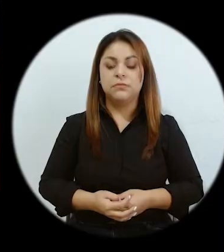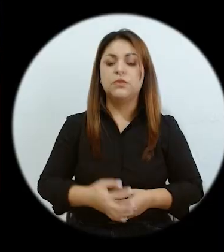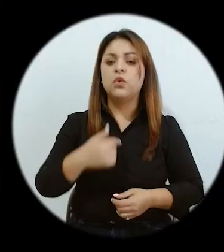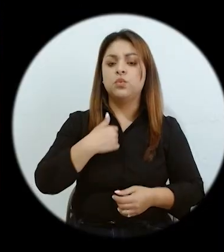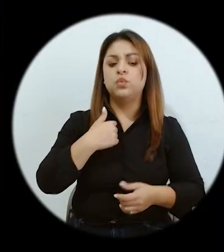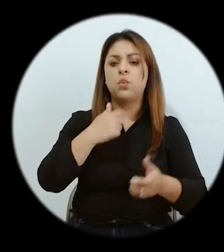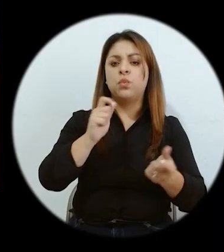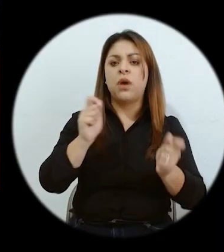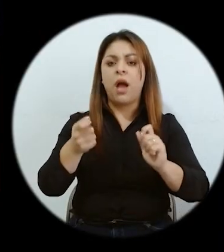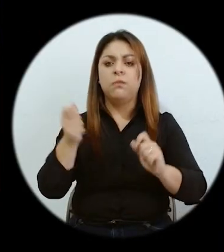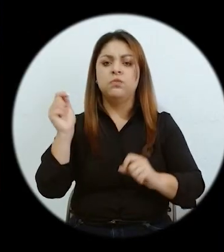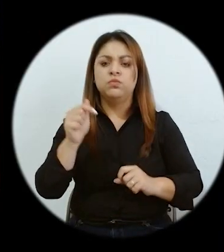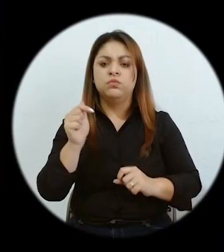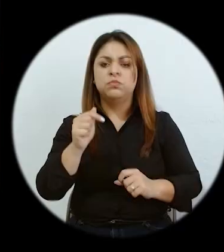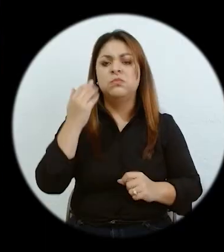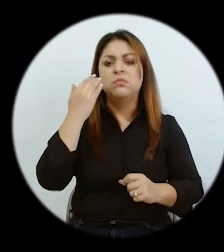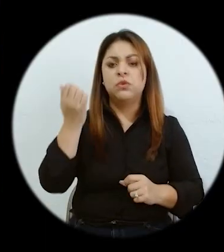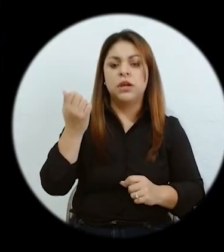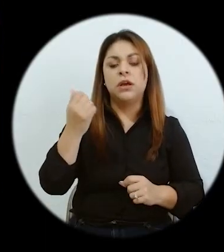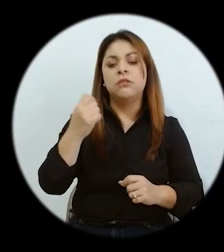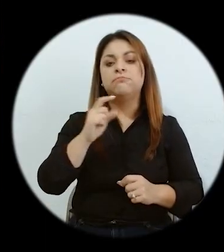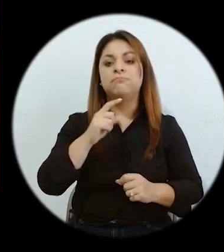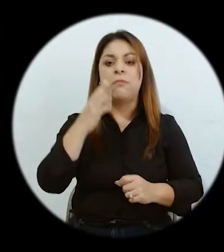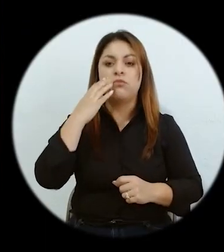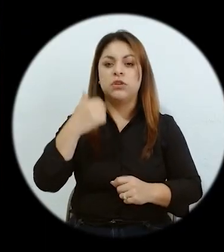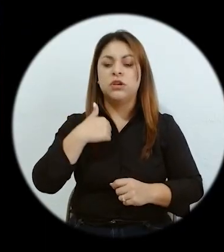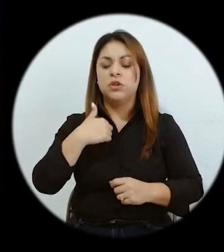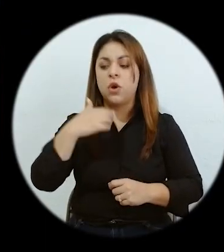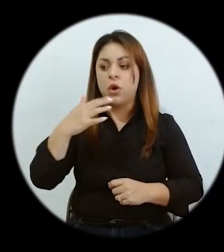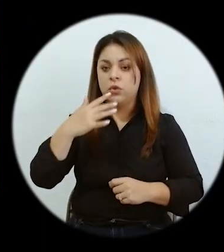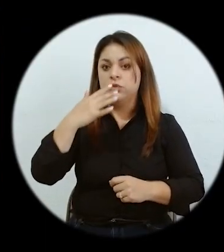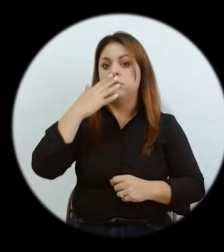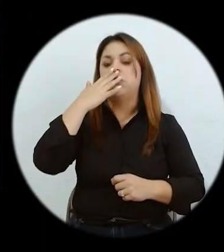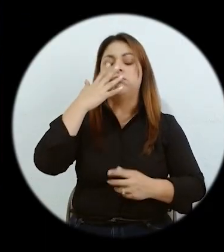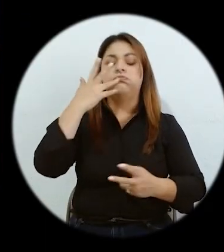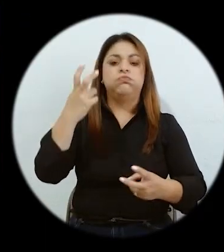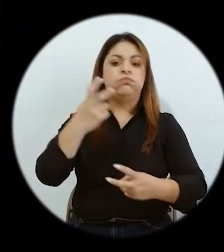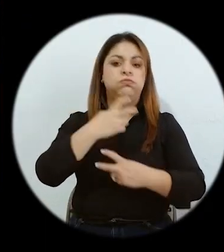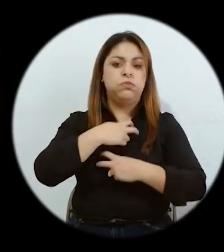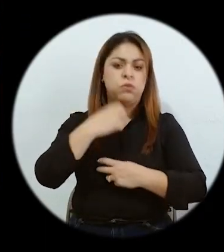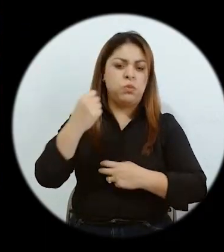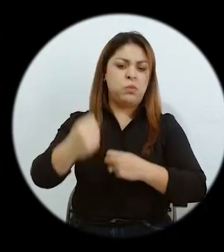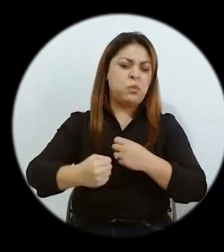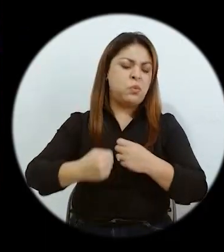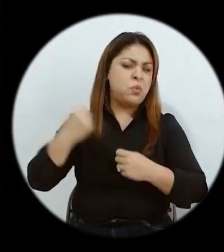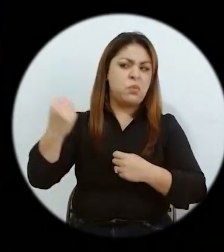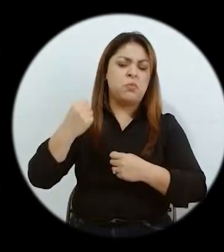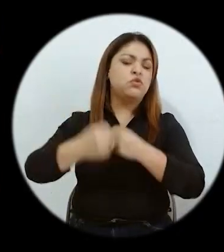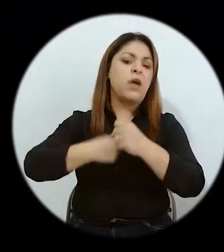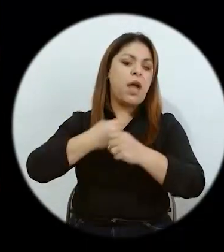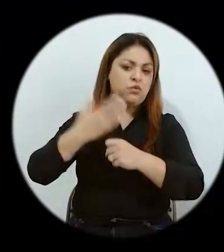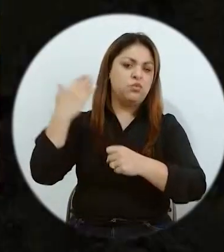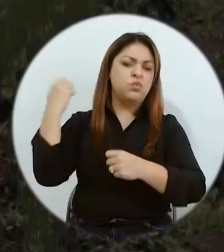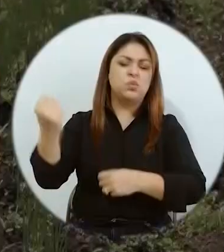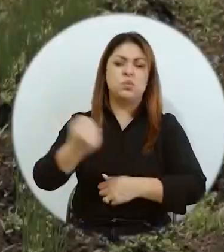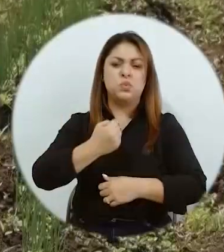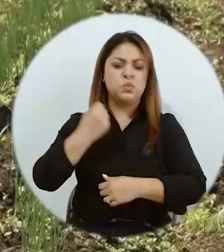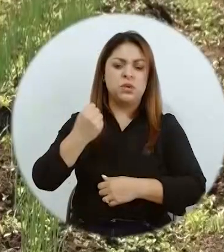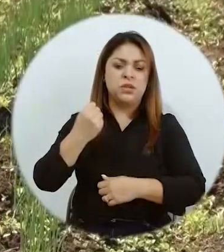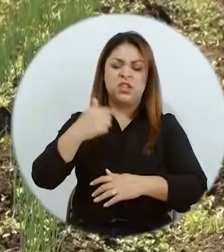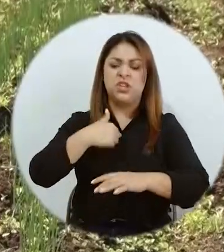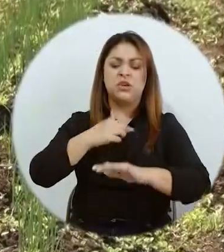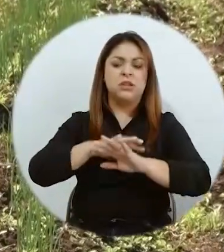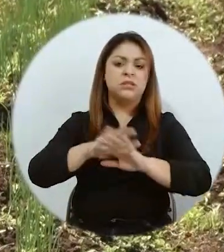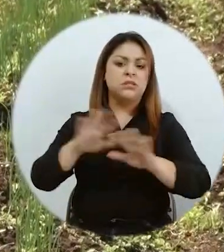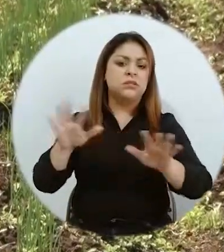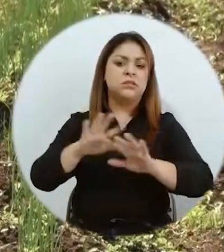Y el cambio se dio bueno, yo me había intoxicado hace muchos años y por eso fue que